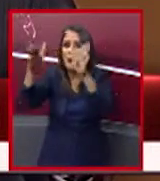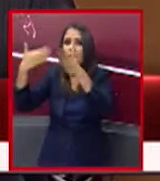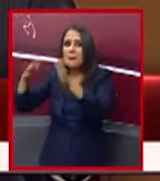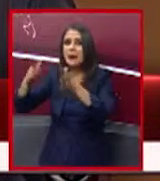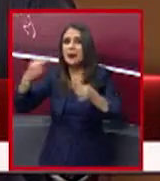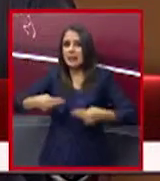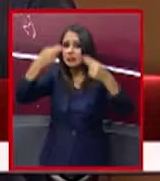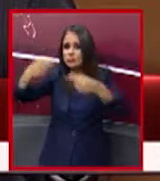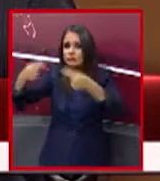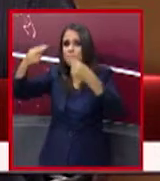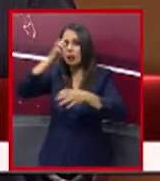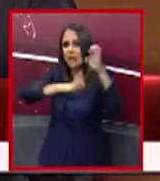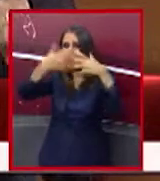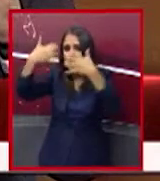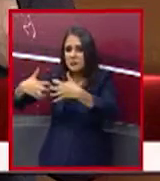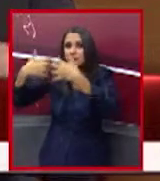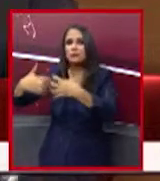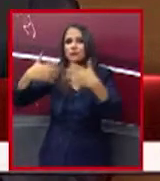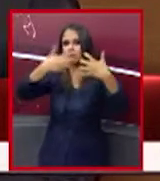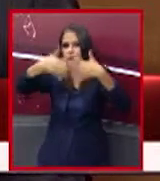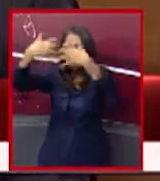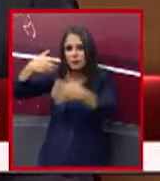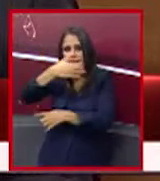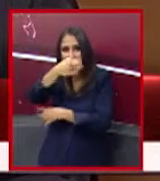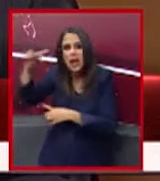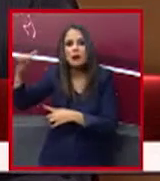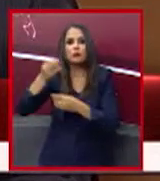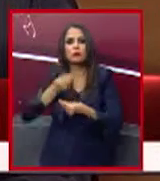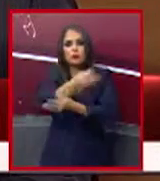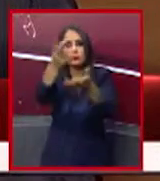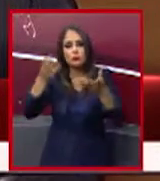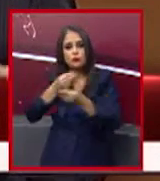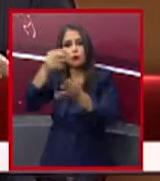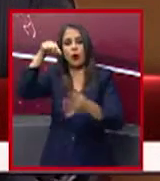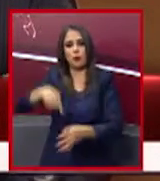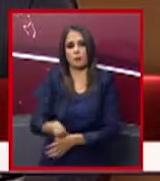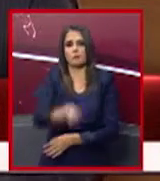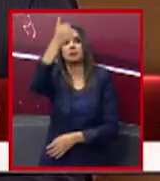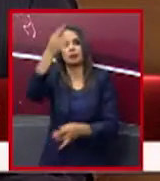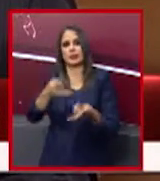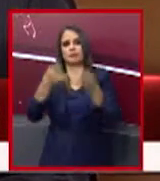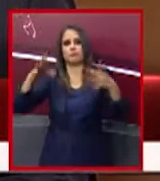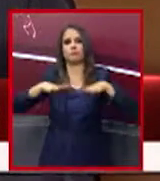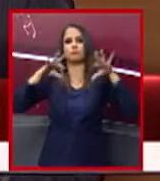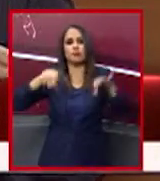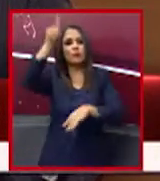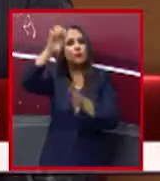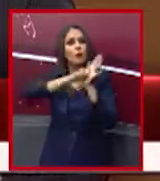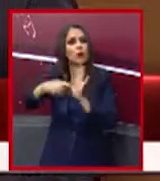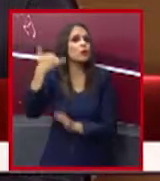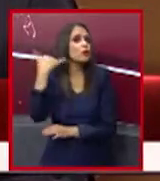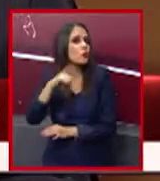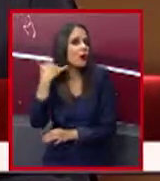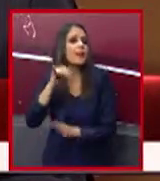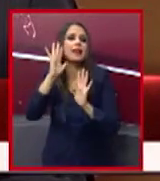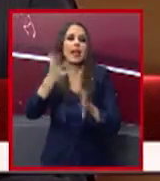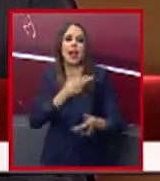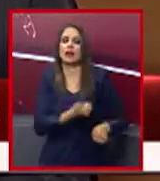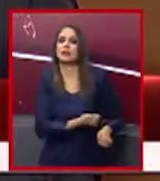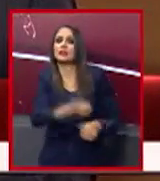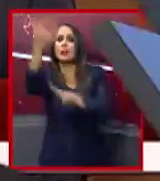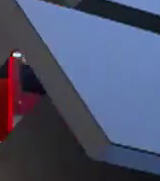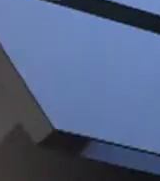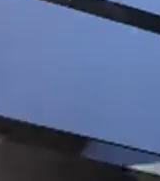China, carne cerdo también por primera ocasión en la historia, fuimos a Yucatán, mandamos el primer pedido de